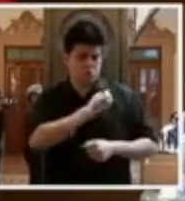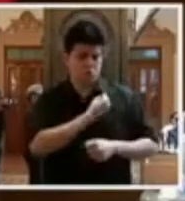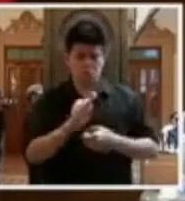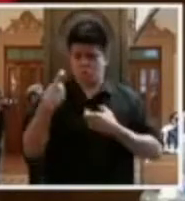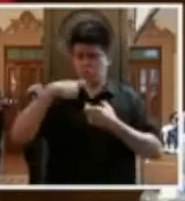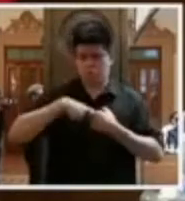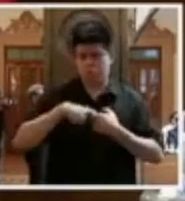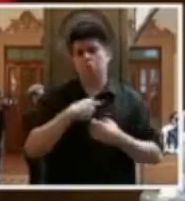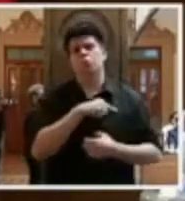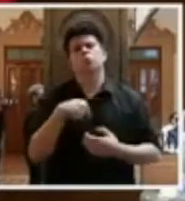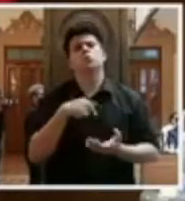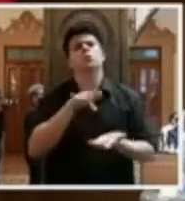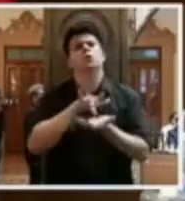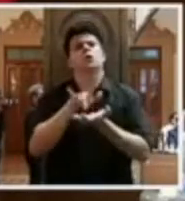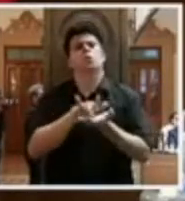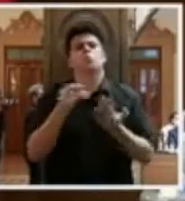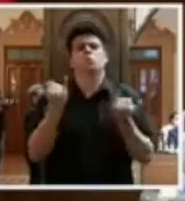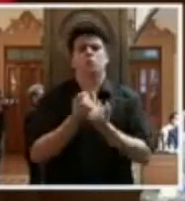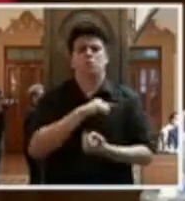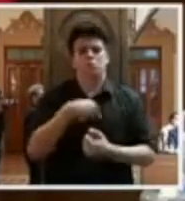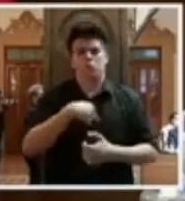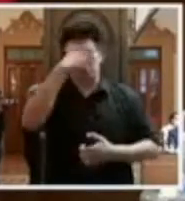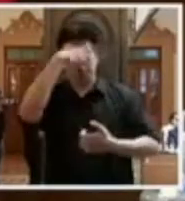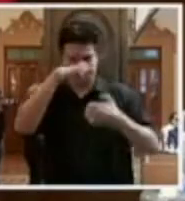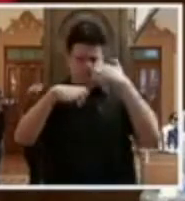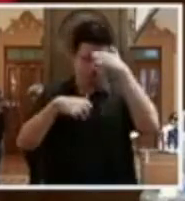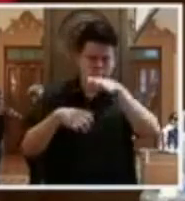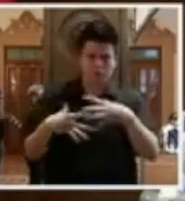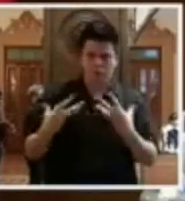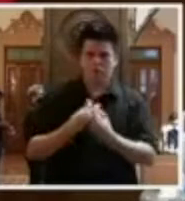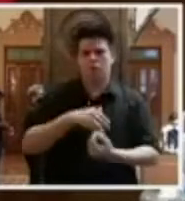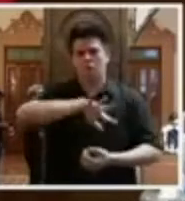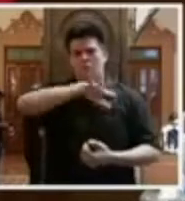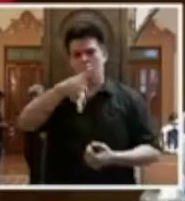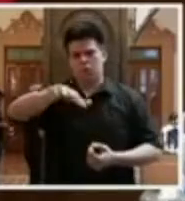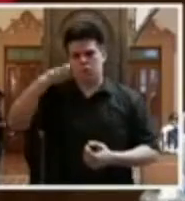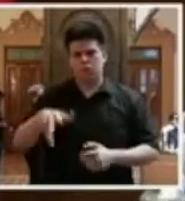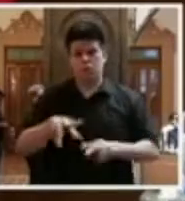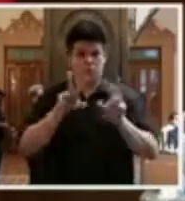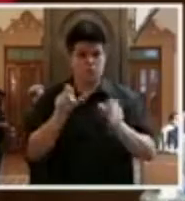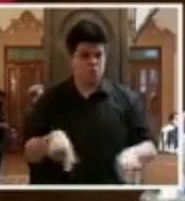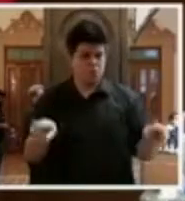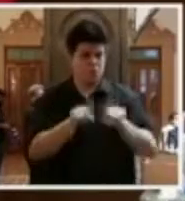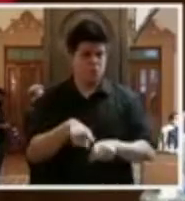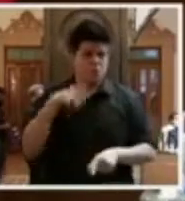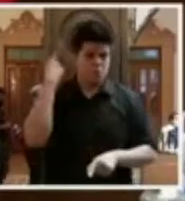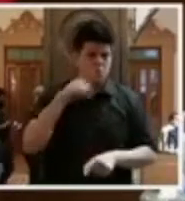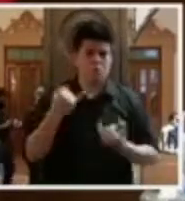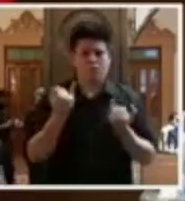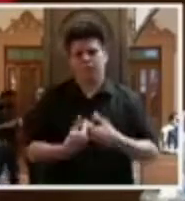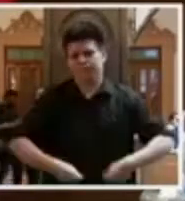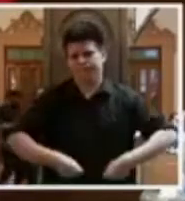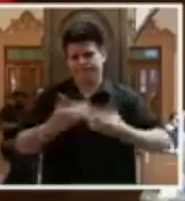y vamos a apoyar también con nuestras experiencias a Michoacán en ese sentido. Durango, por razones también